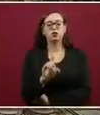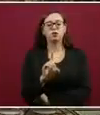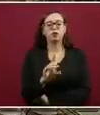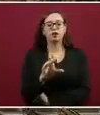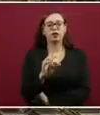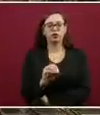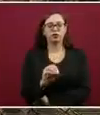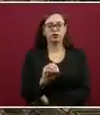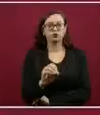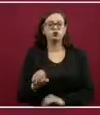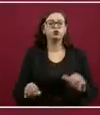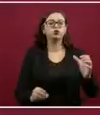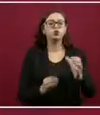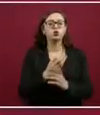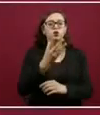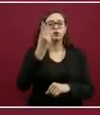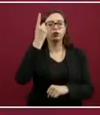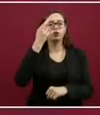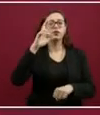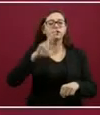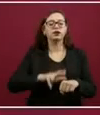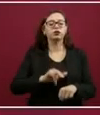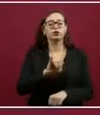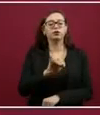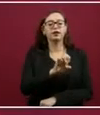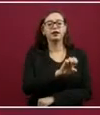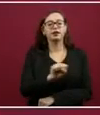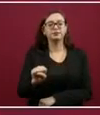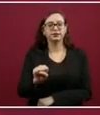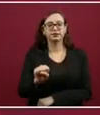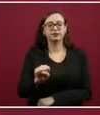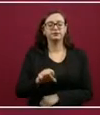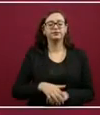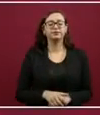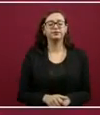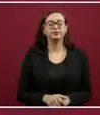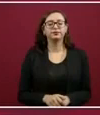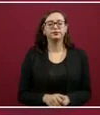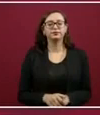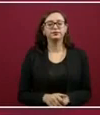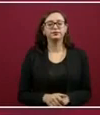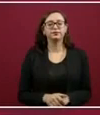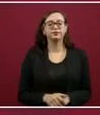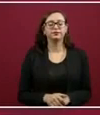director del Seguro Social, para que